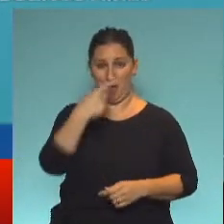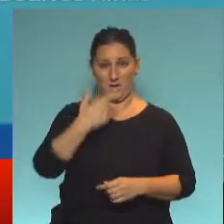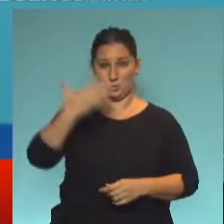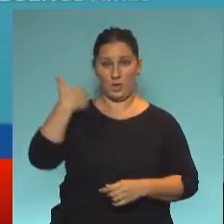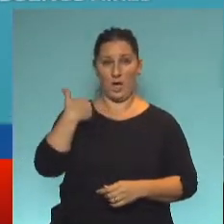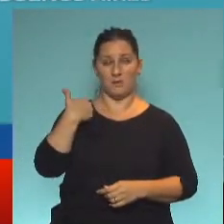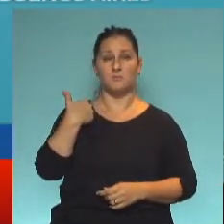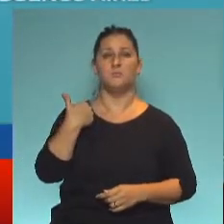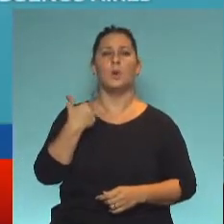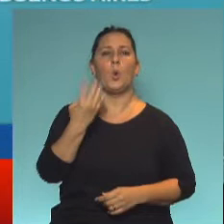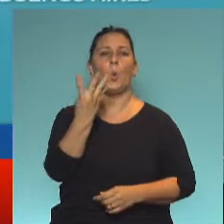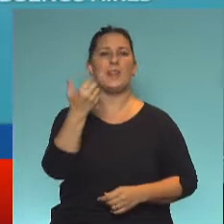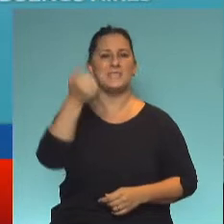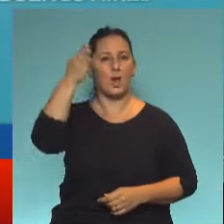el